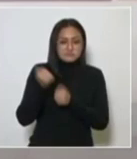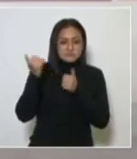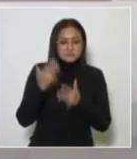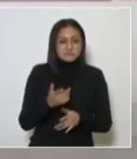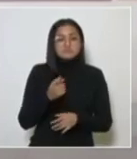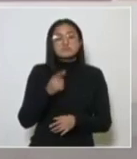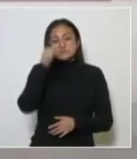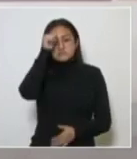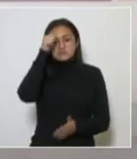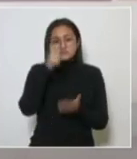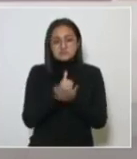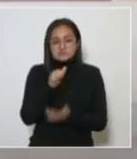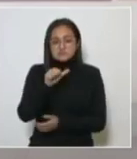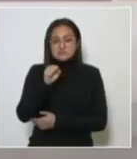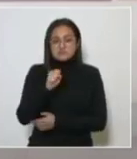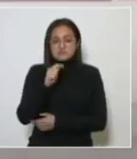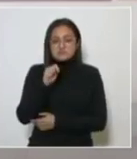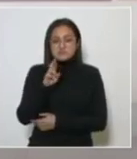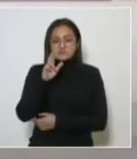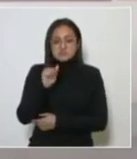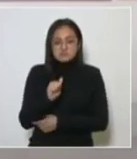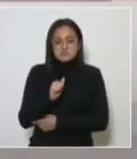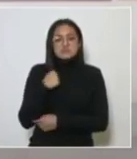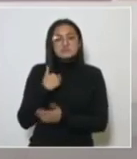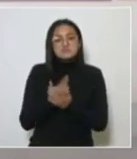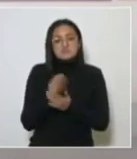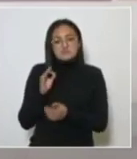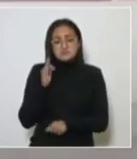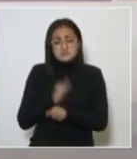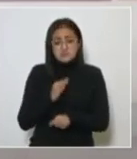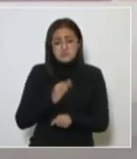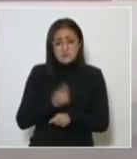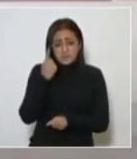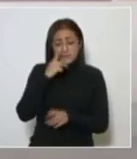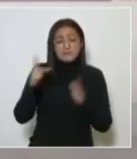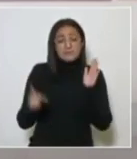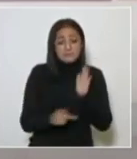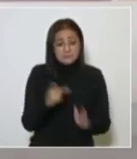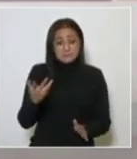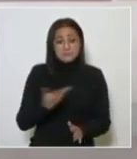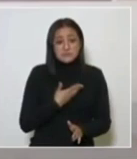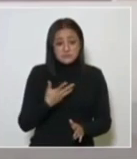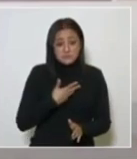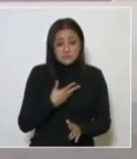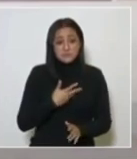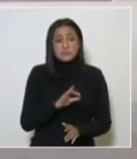marca Astra y estamos en espera de que nos manden para volver a